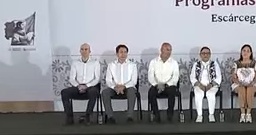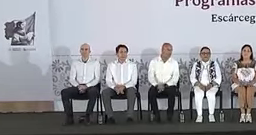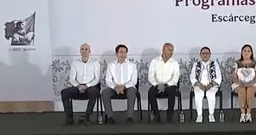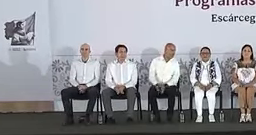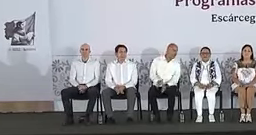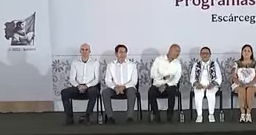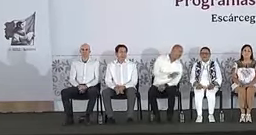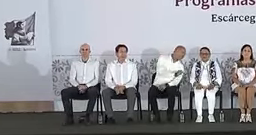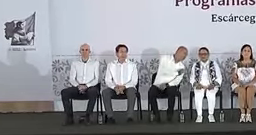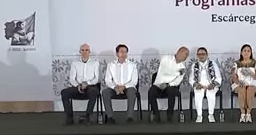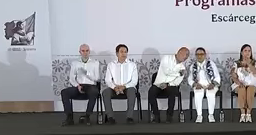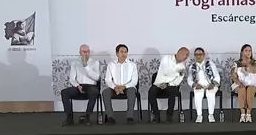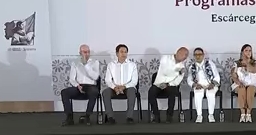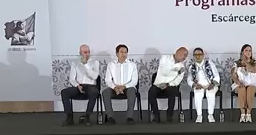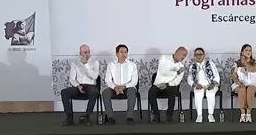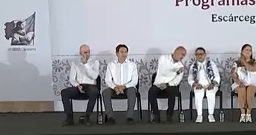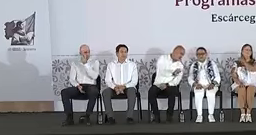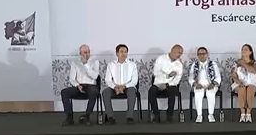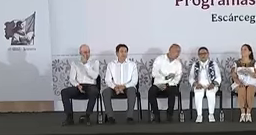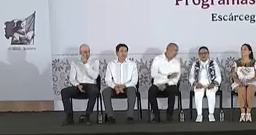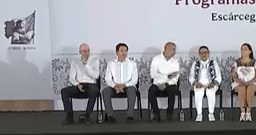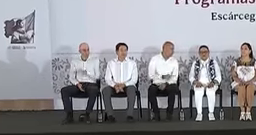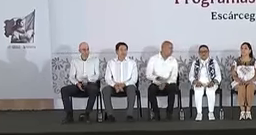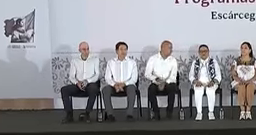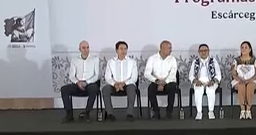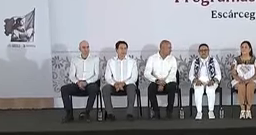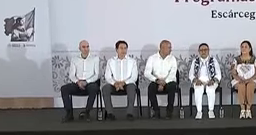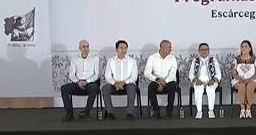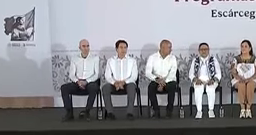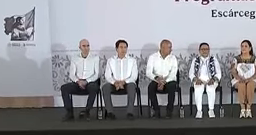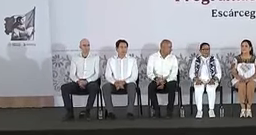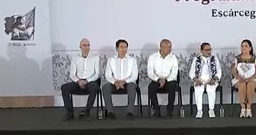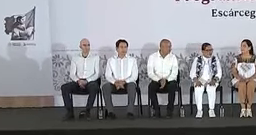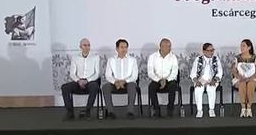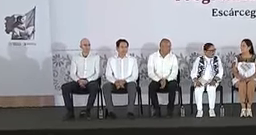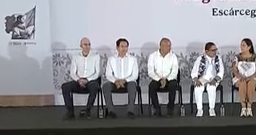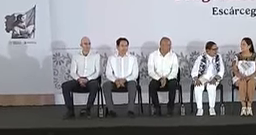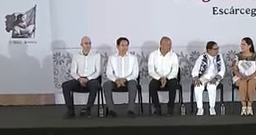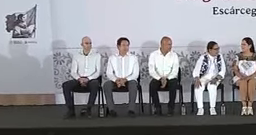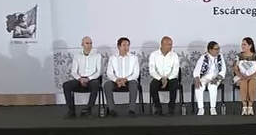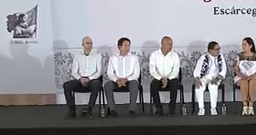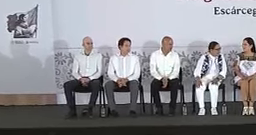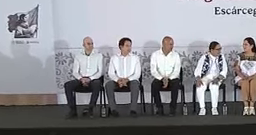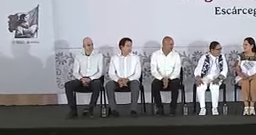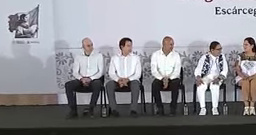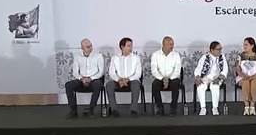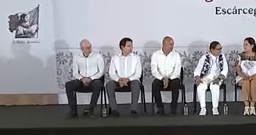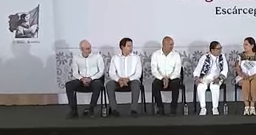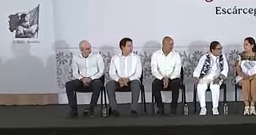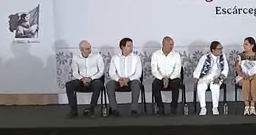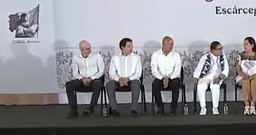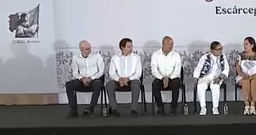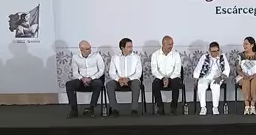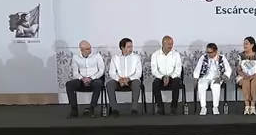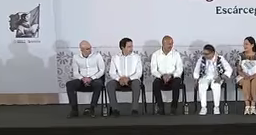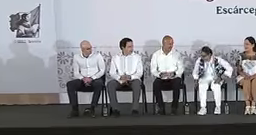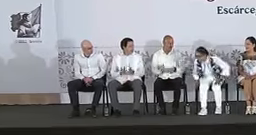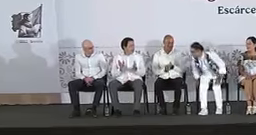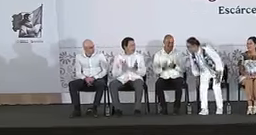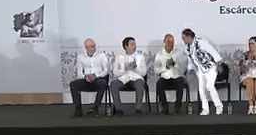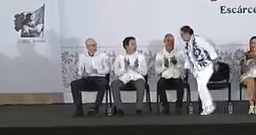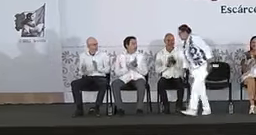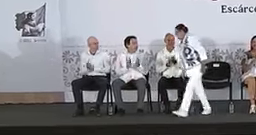transformación escuchamos a continuación a la licenciada rosaisela Rodríguez Velázquez secretaria de gobernación